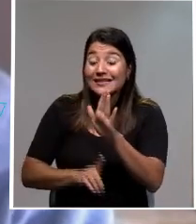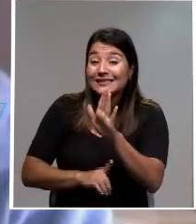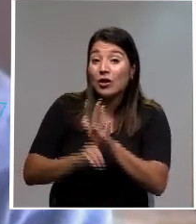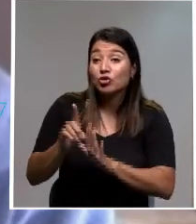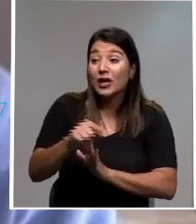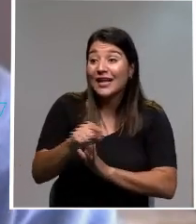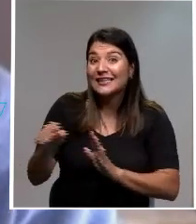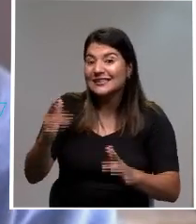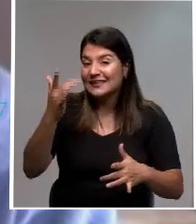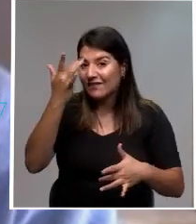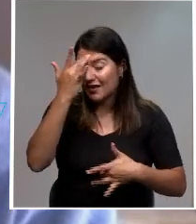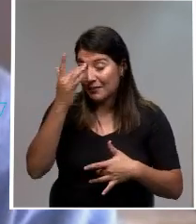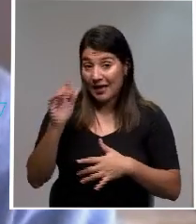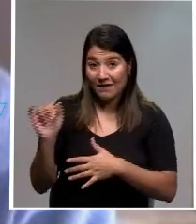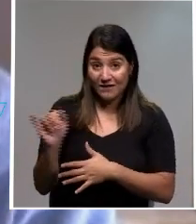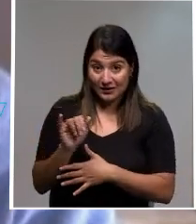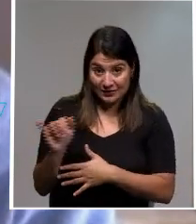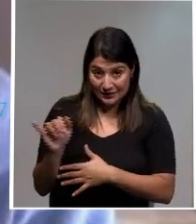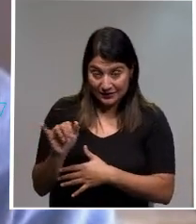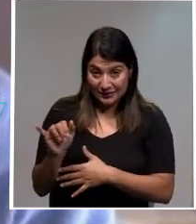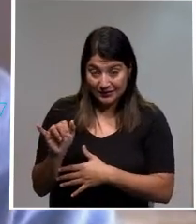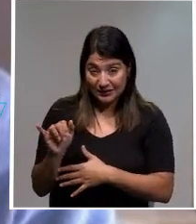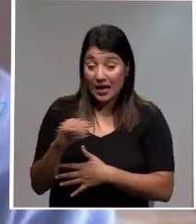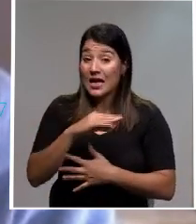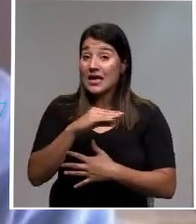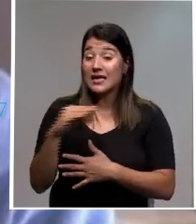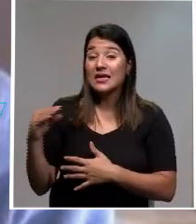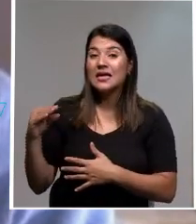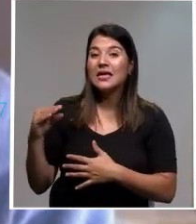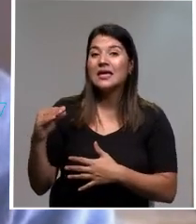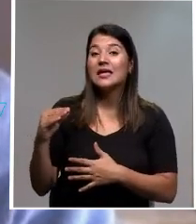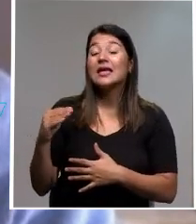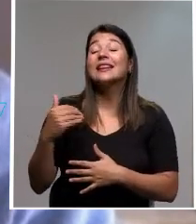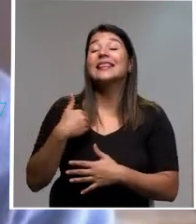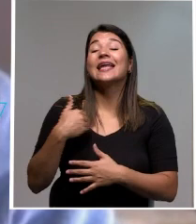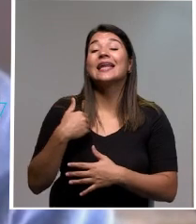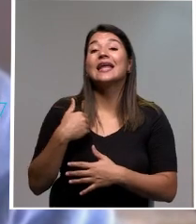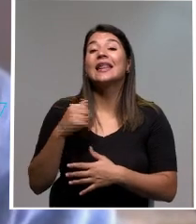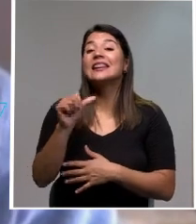infecciosas. Y son 10 las principales causas